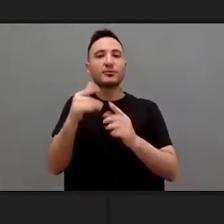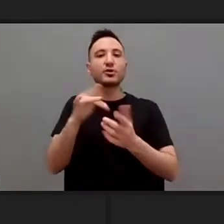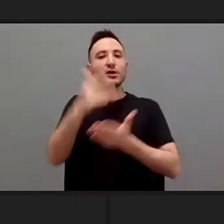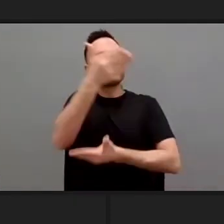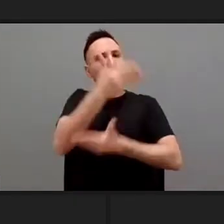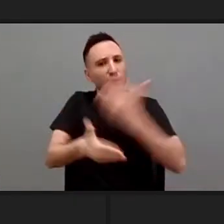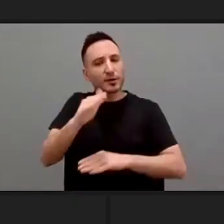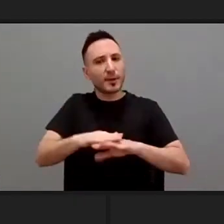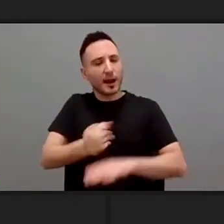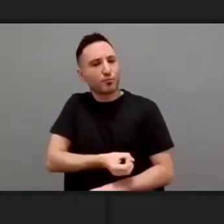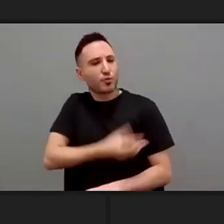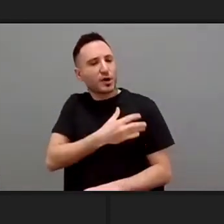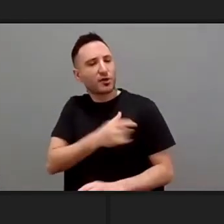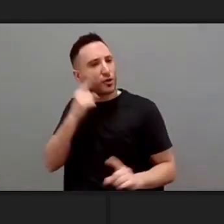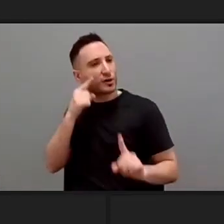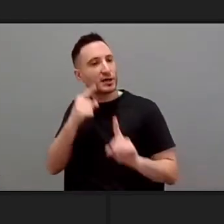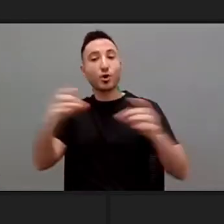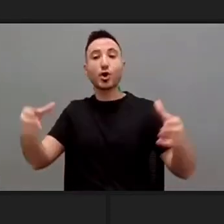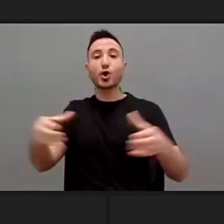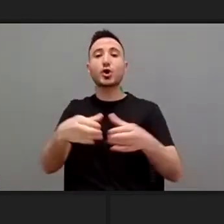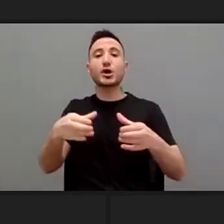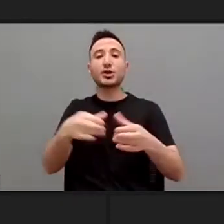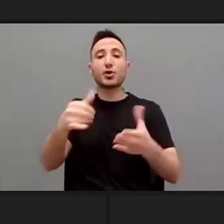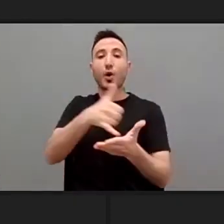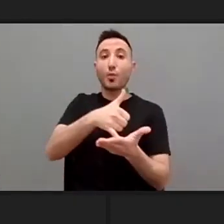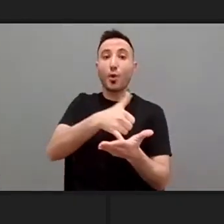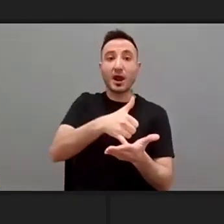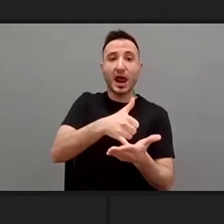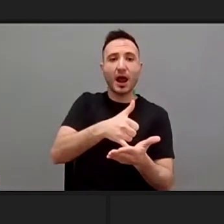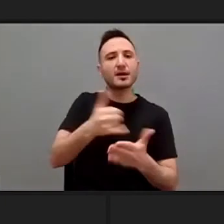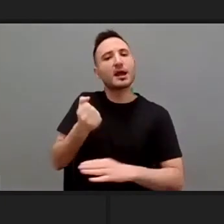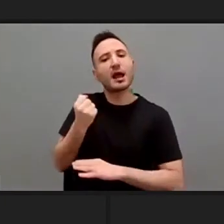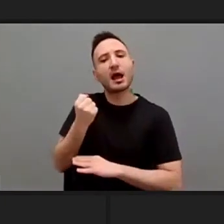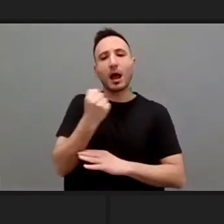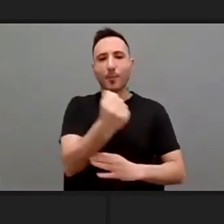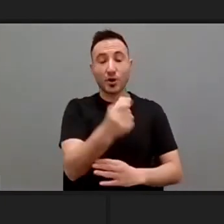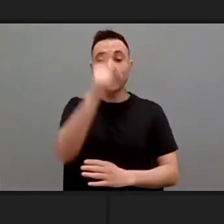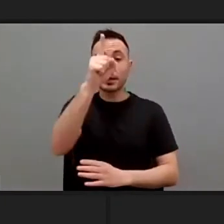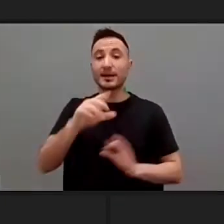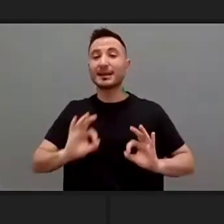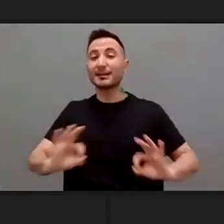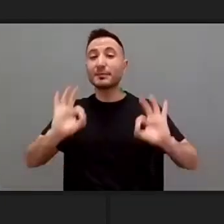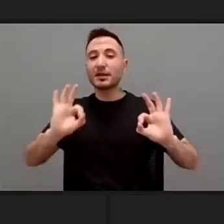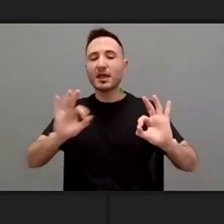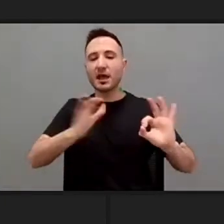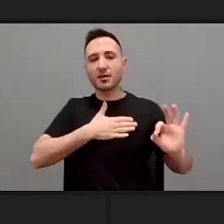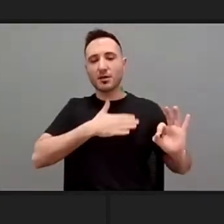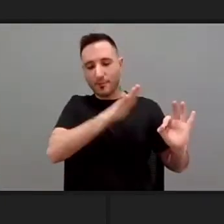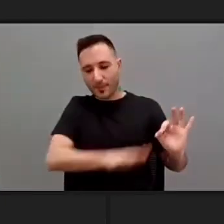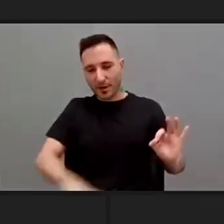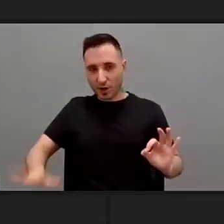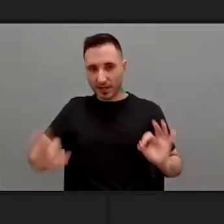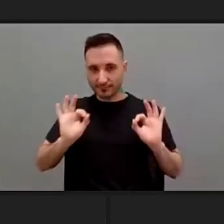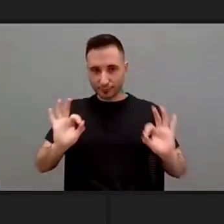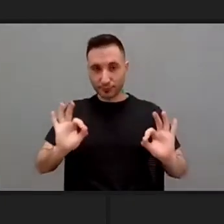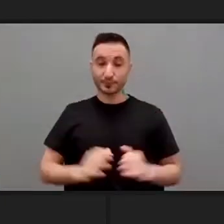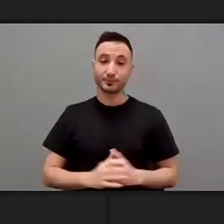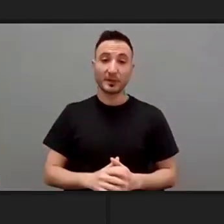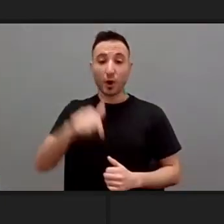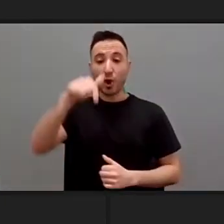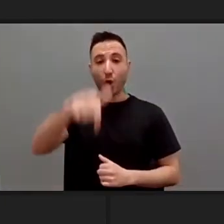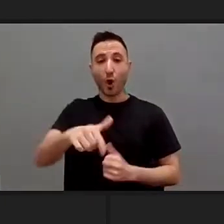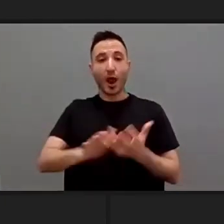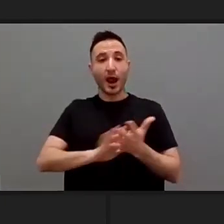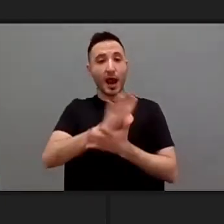de apoyar a los colectivos más vulnerables de la sociedad y especialmente a nuestros menores. Para hablar hoy de teletrabajo,